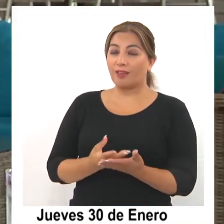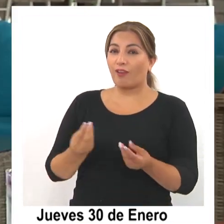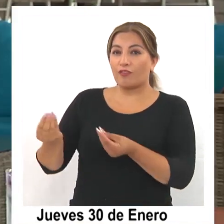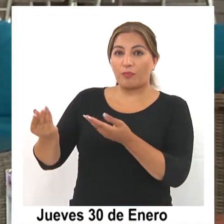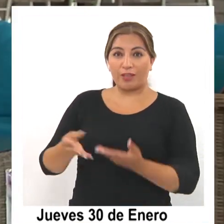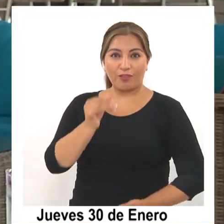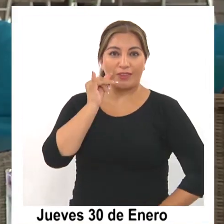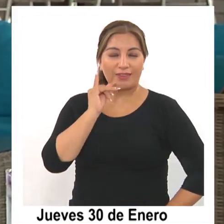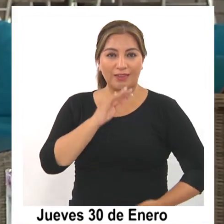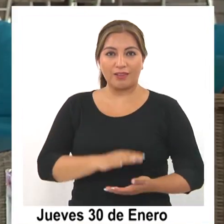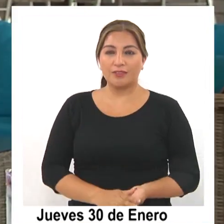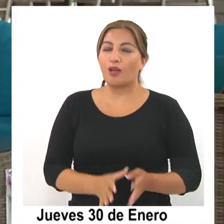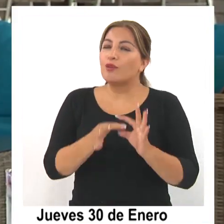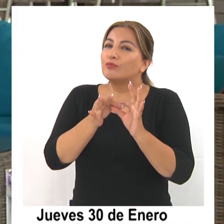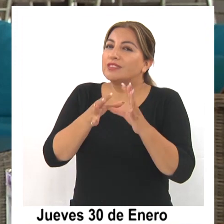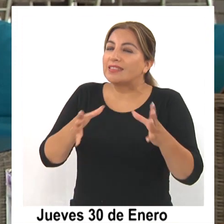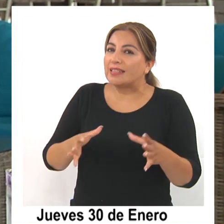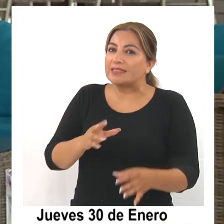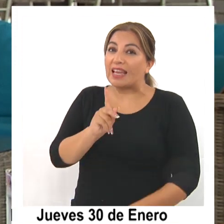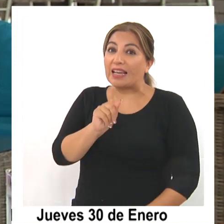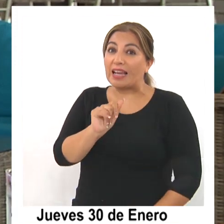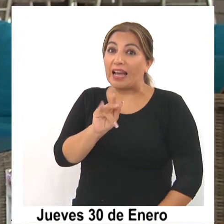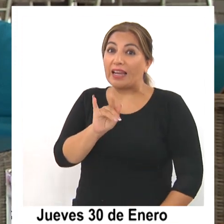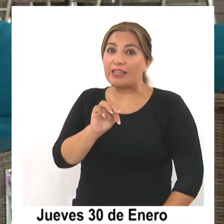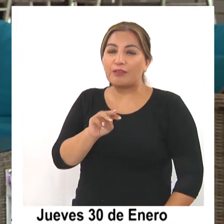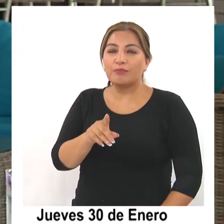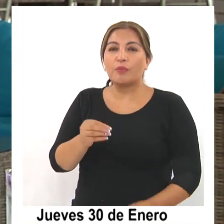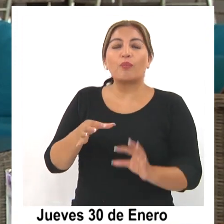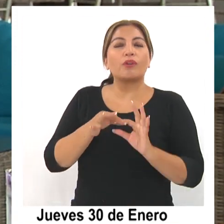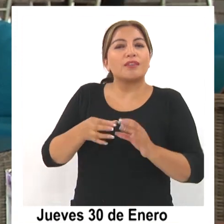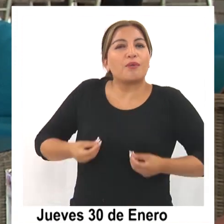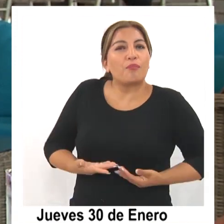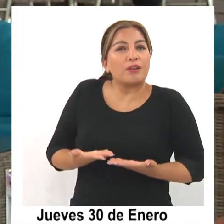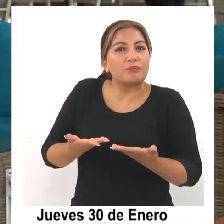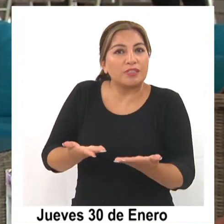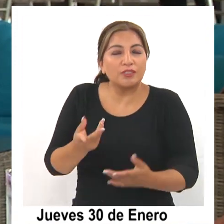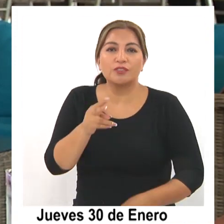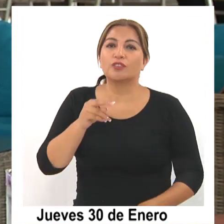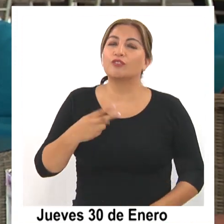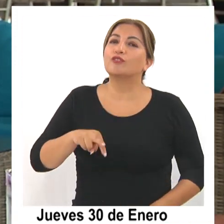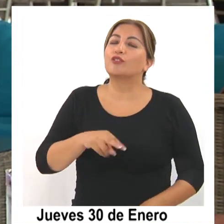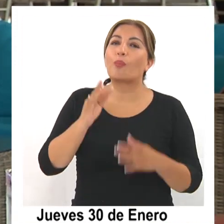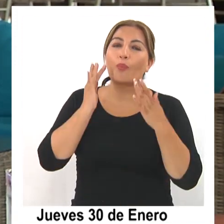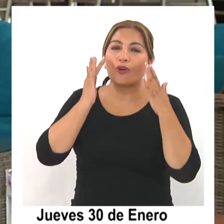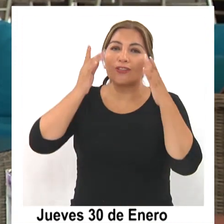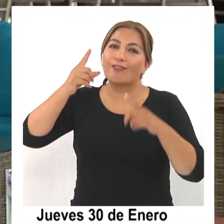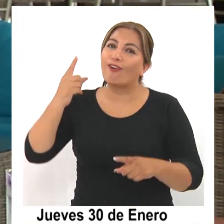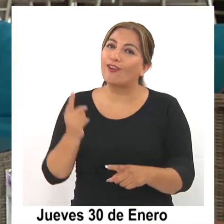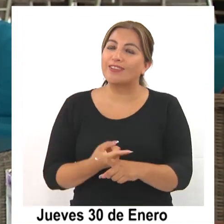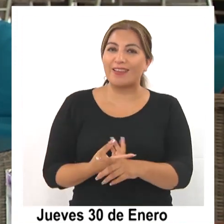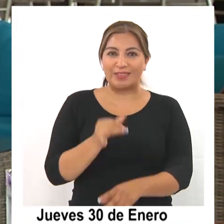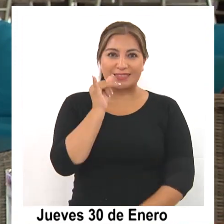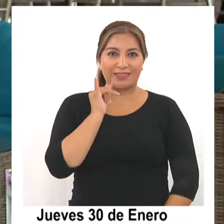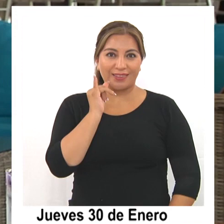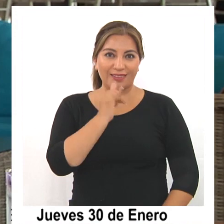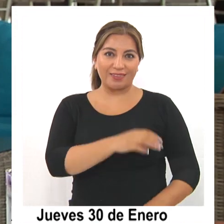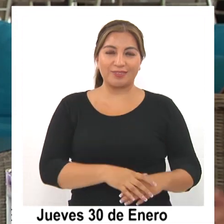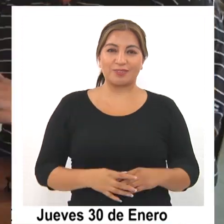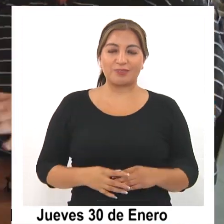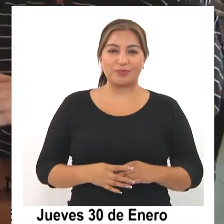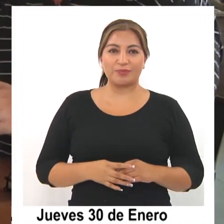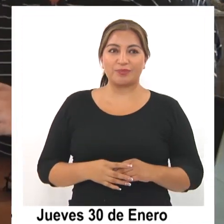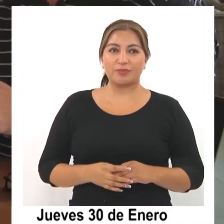¿Cómo está? Bienvenido Iquique Muchas gracias Karim, muchas gracias por la invitación Estamos muy contentos de estar nuevamente acá en Iquique